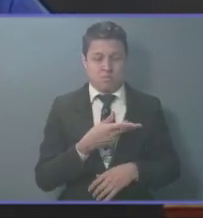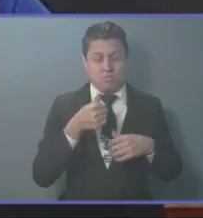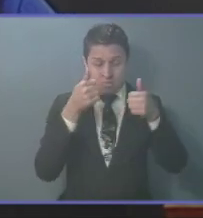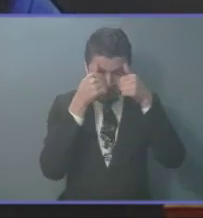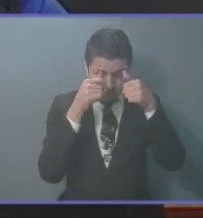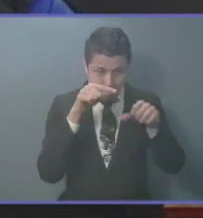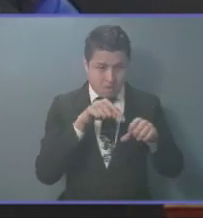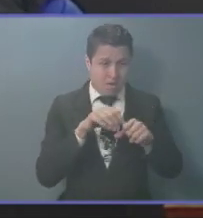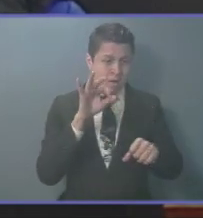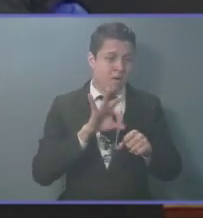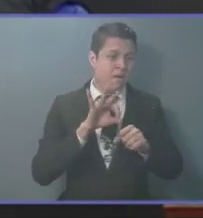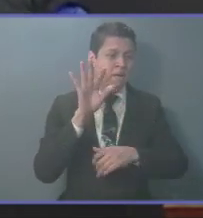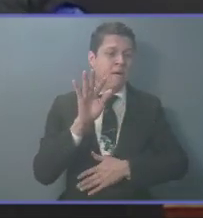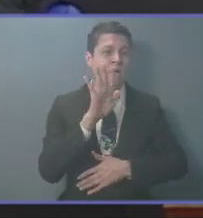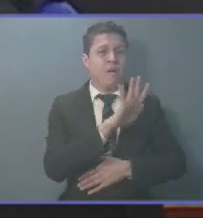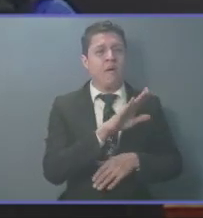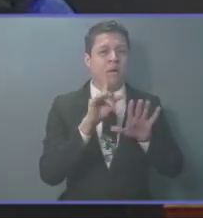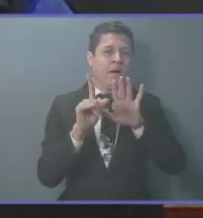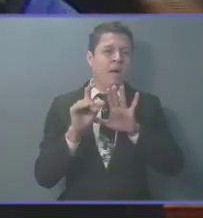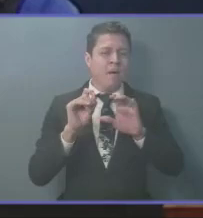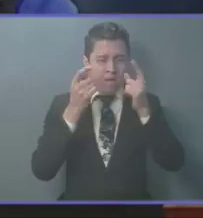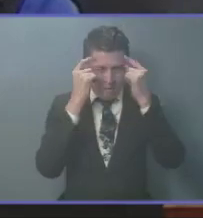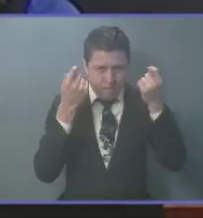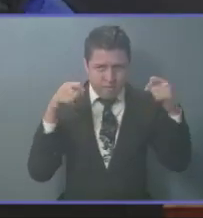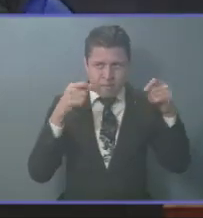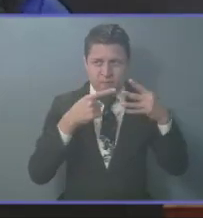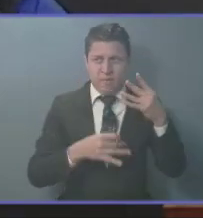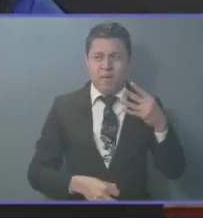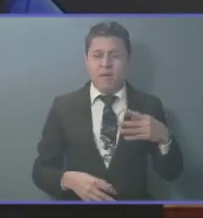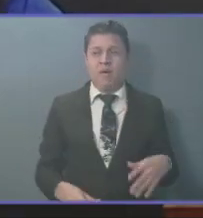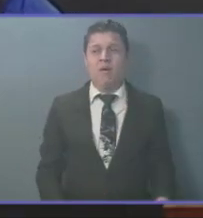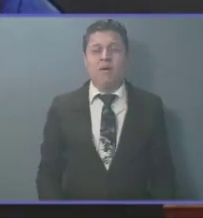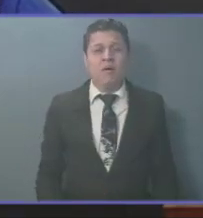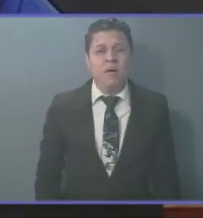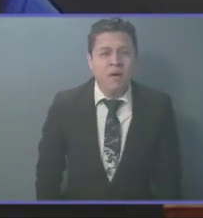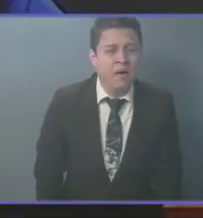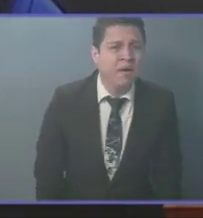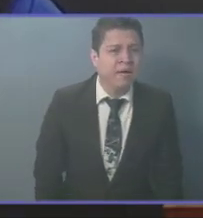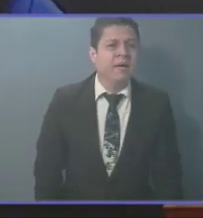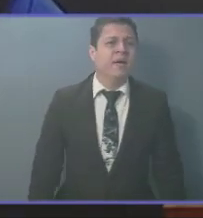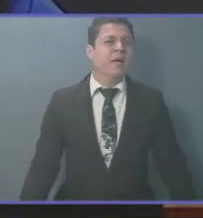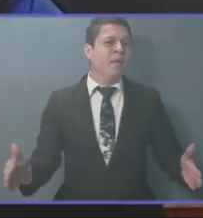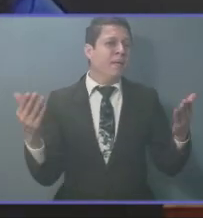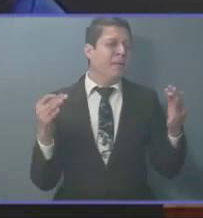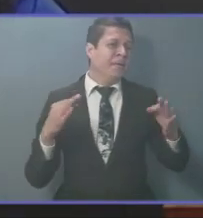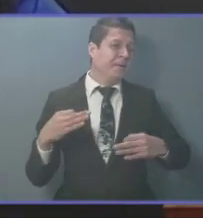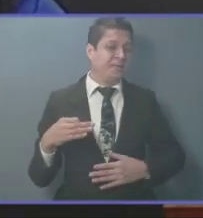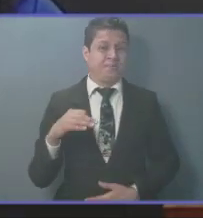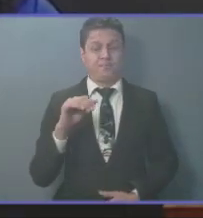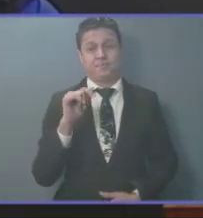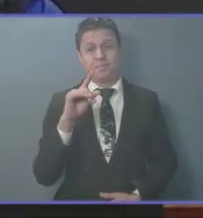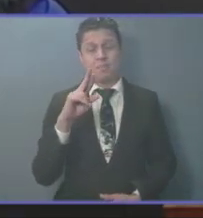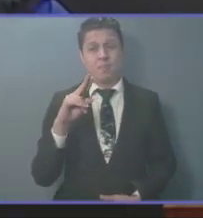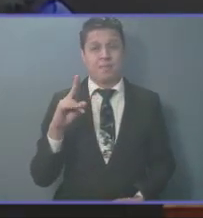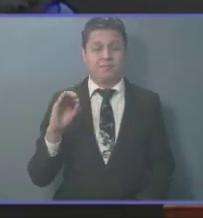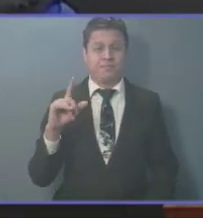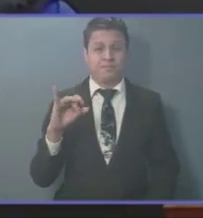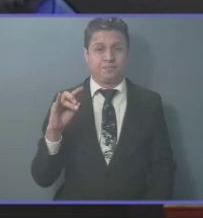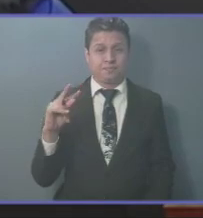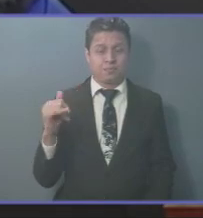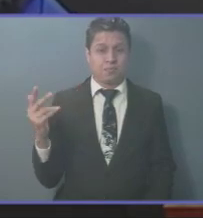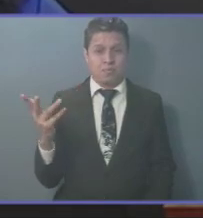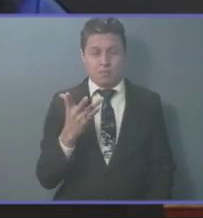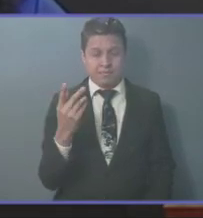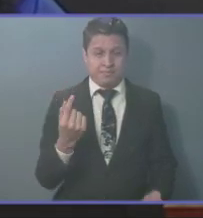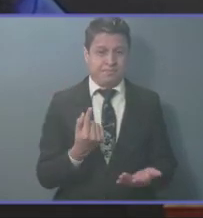considerando en este pleno legislativo. En todo caso, padre André Oliva, a toda